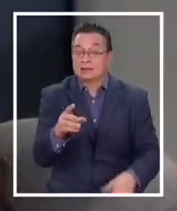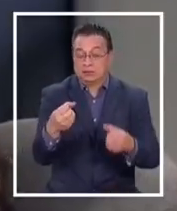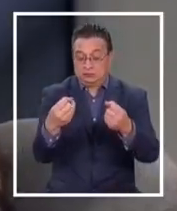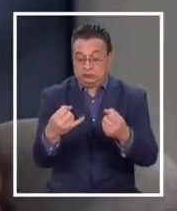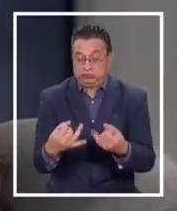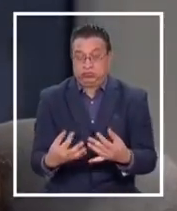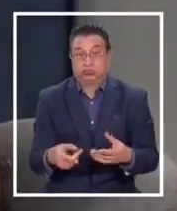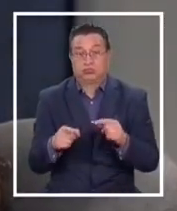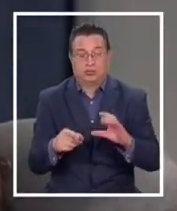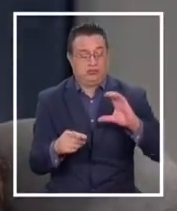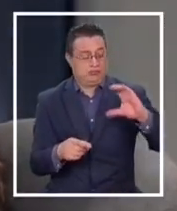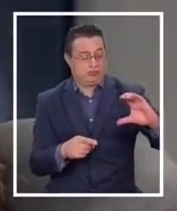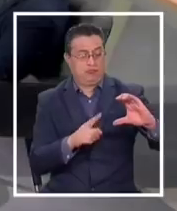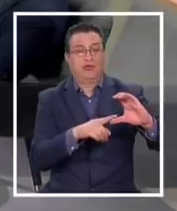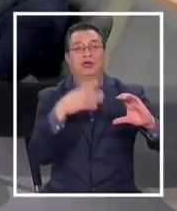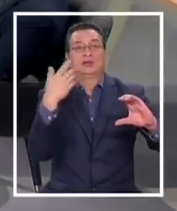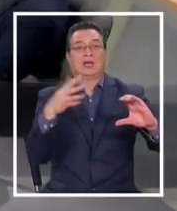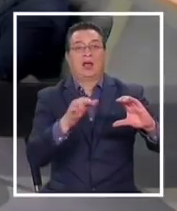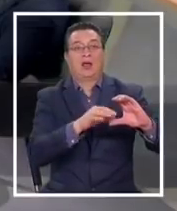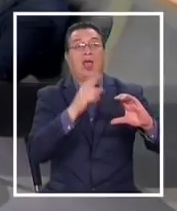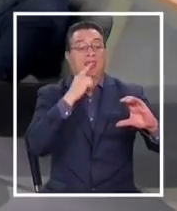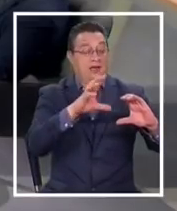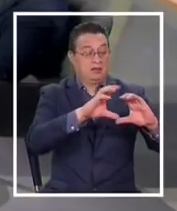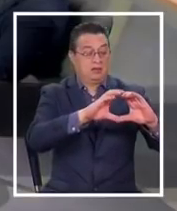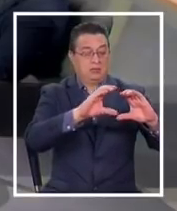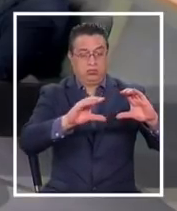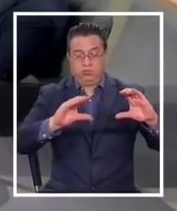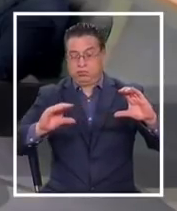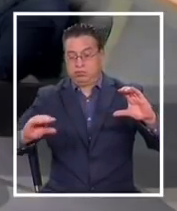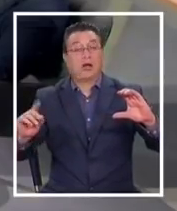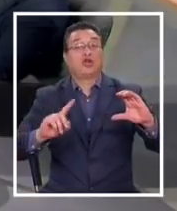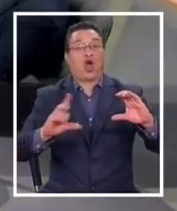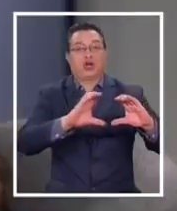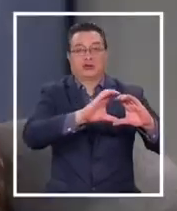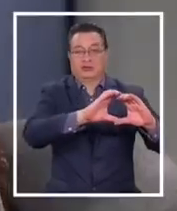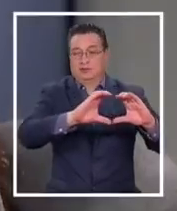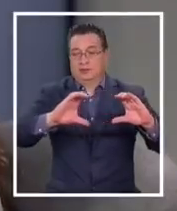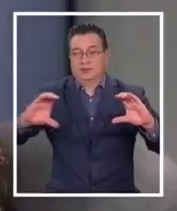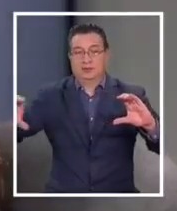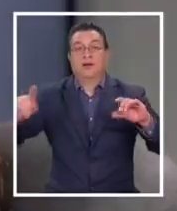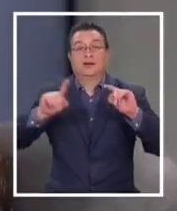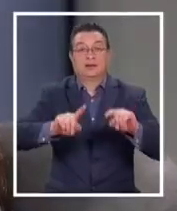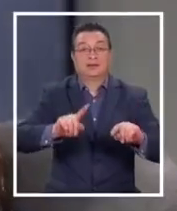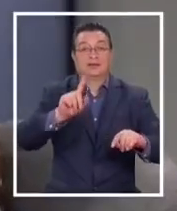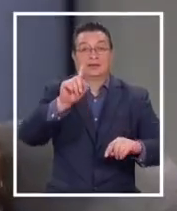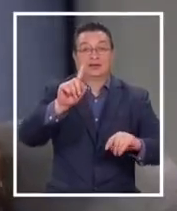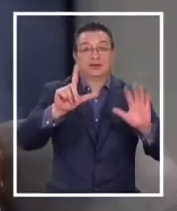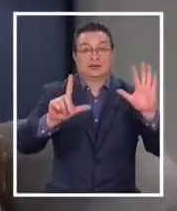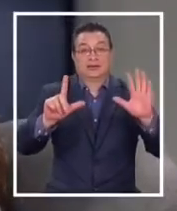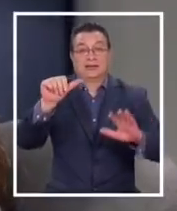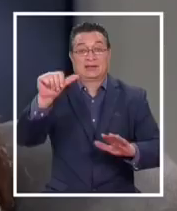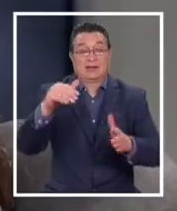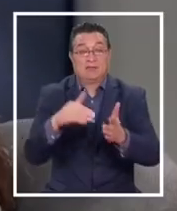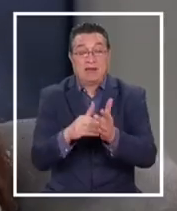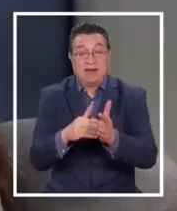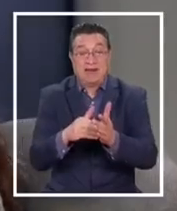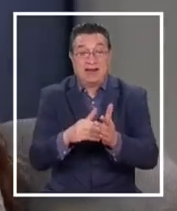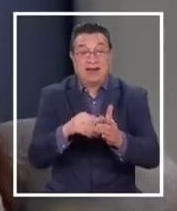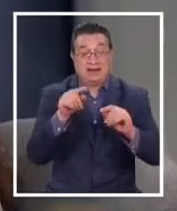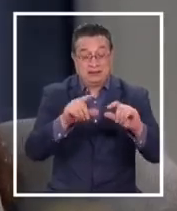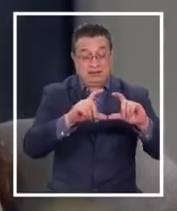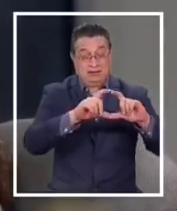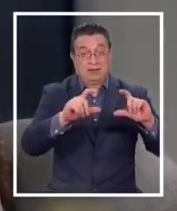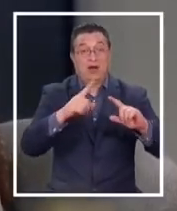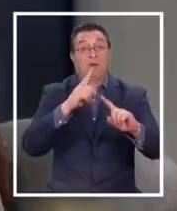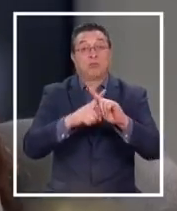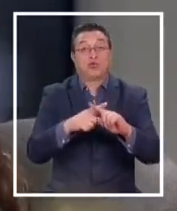como un monto establecido, no es un monto que va decayendo, ¿ya? Y por lo tanto estos 176,000 y tantos pesos, ¿no es cierto?,